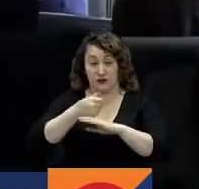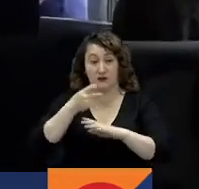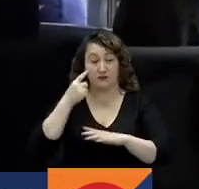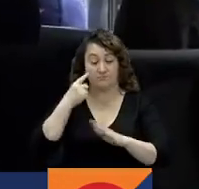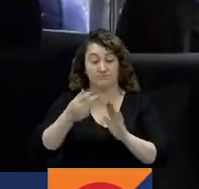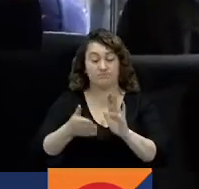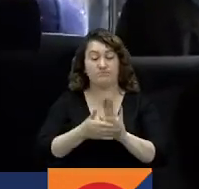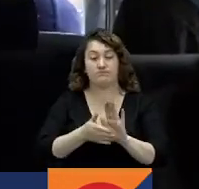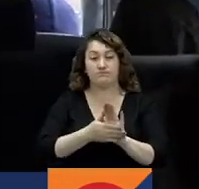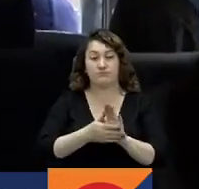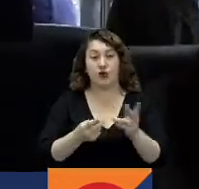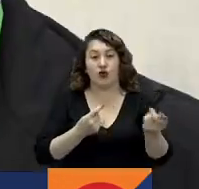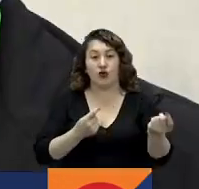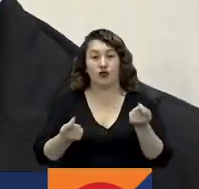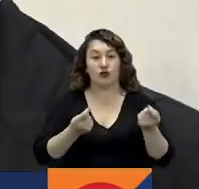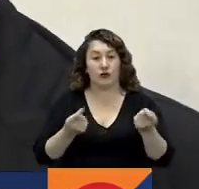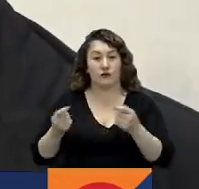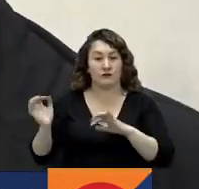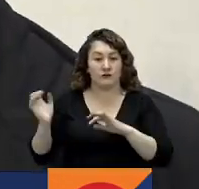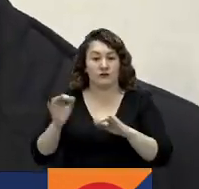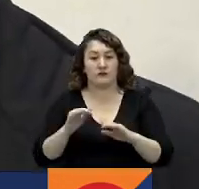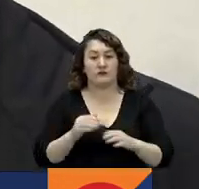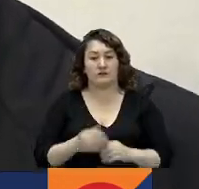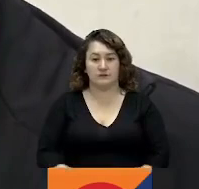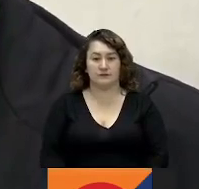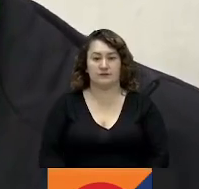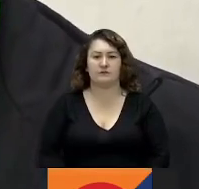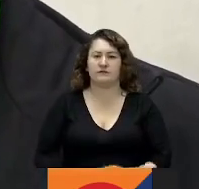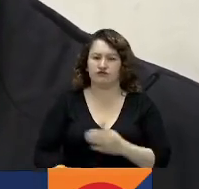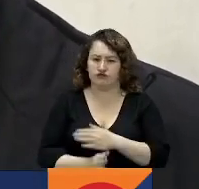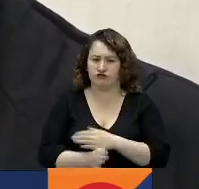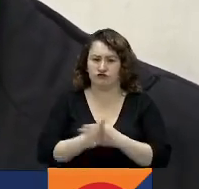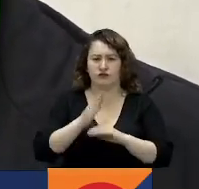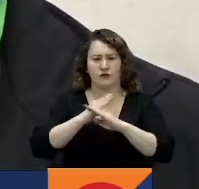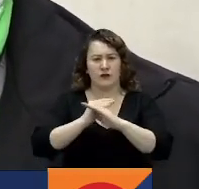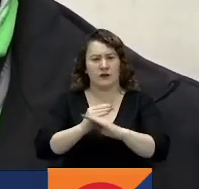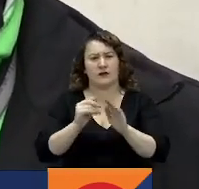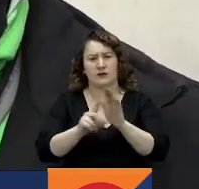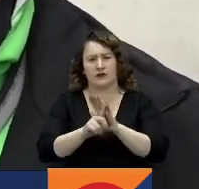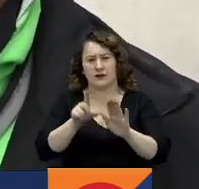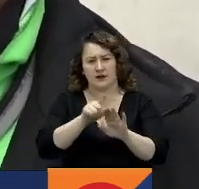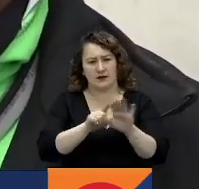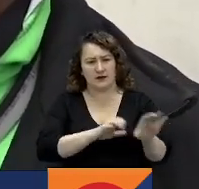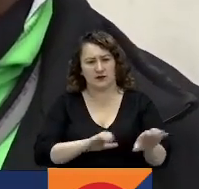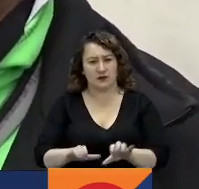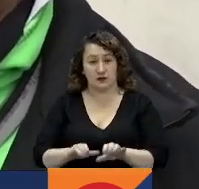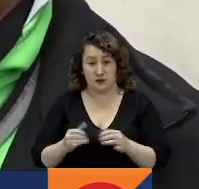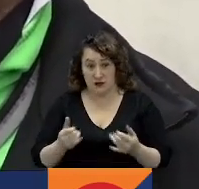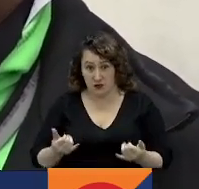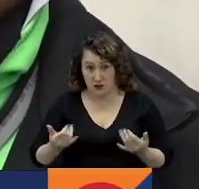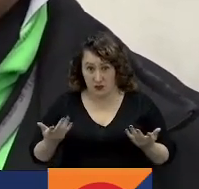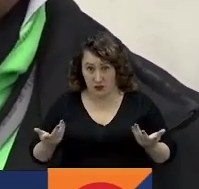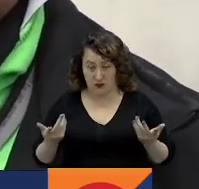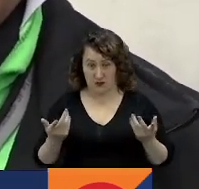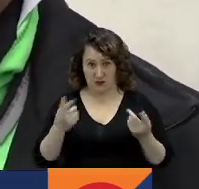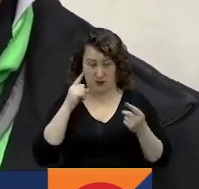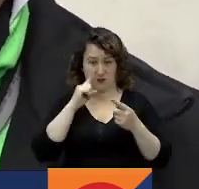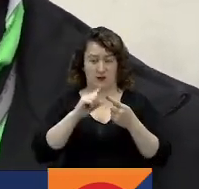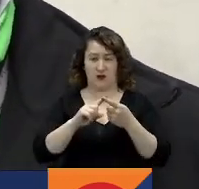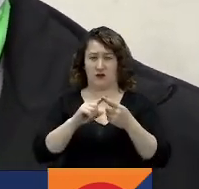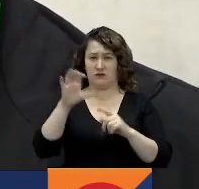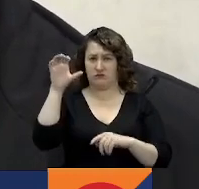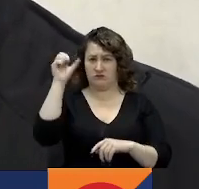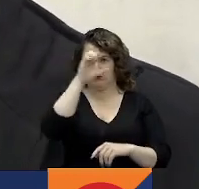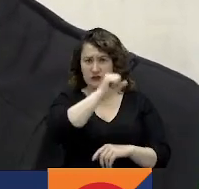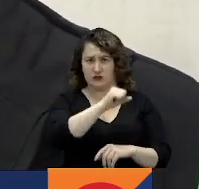en las carreteras del departamento. Seguimos en la prevención del delito, en esta ocasión con el fin de seguir